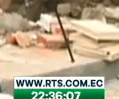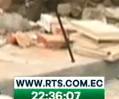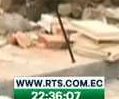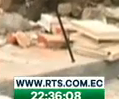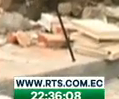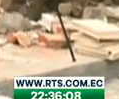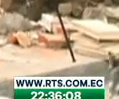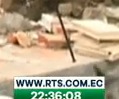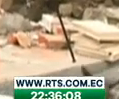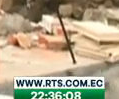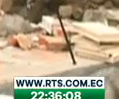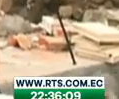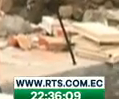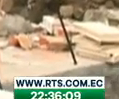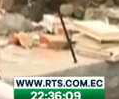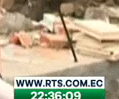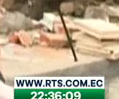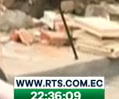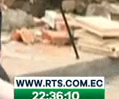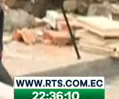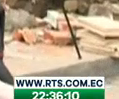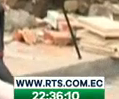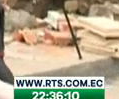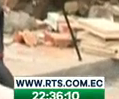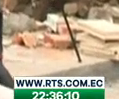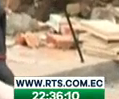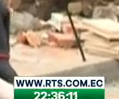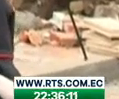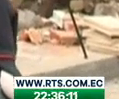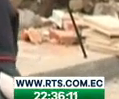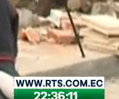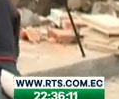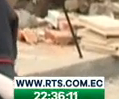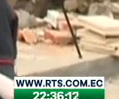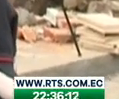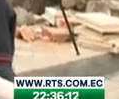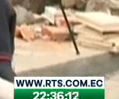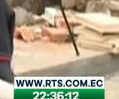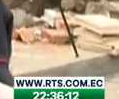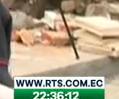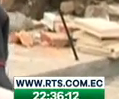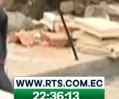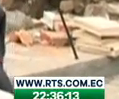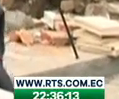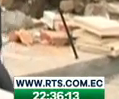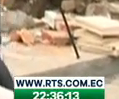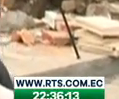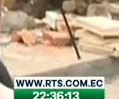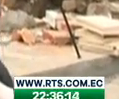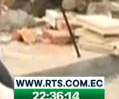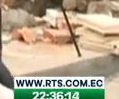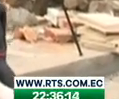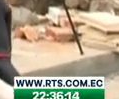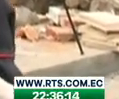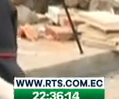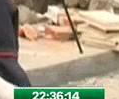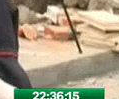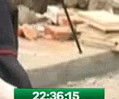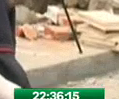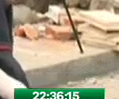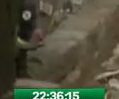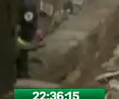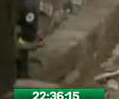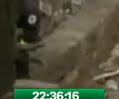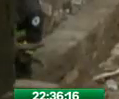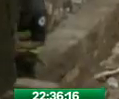demorado los trabajos por el riesgo que existía en el lugar de que colapse y afecte al personal de rescatistas en el